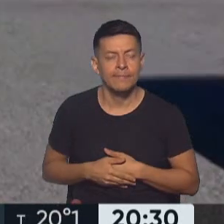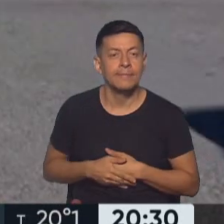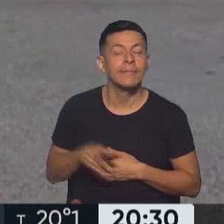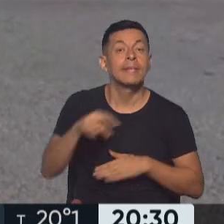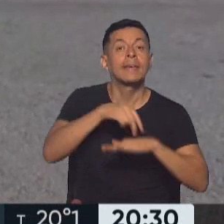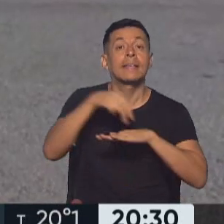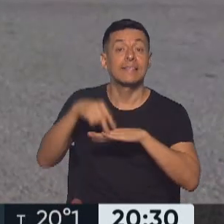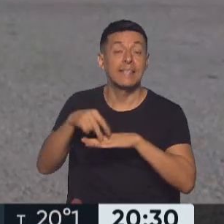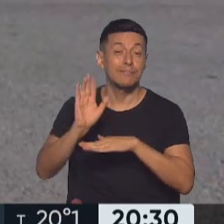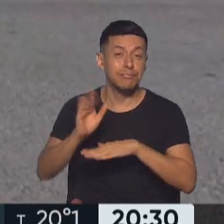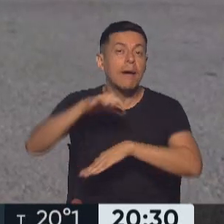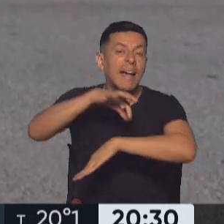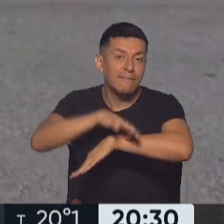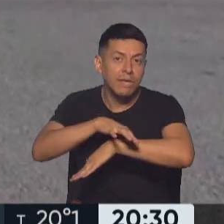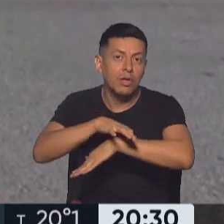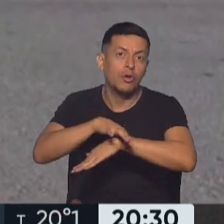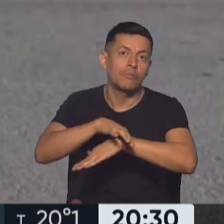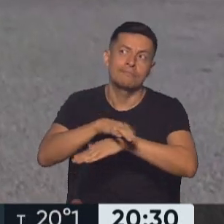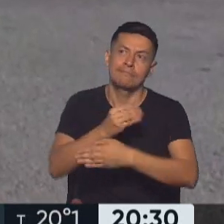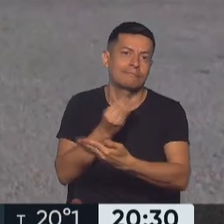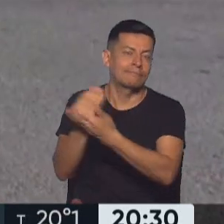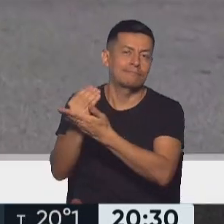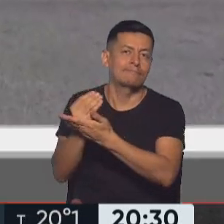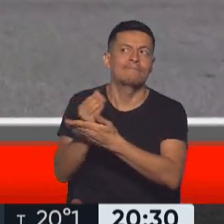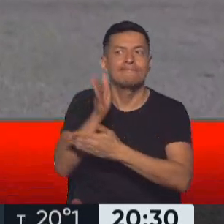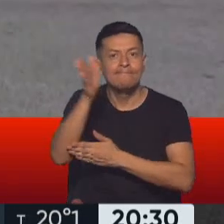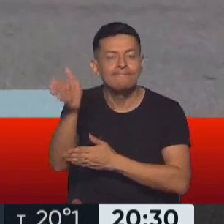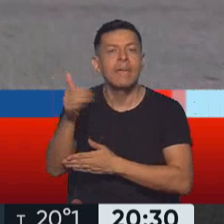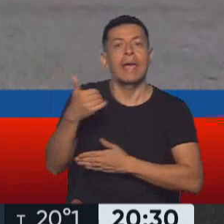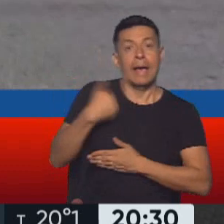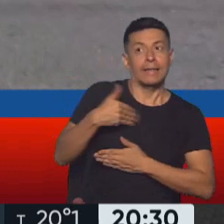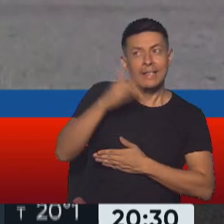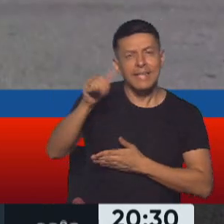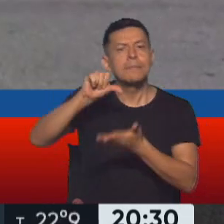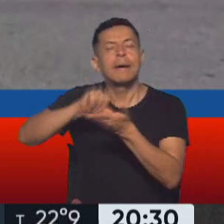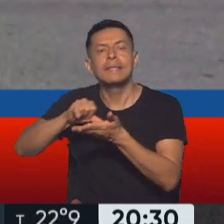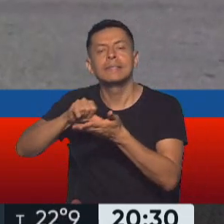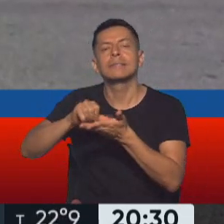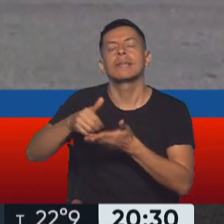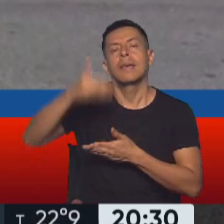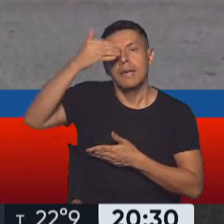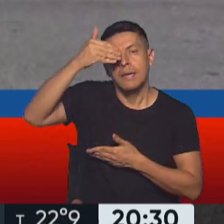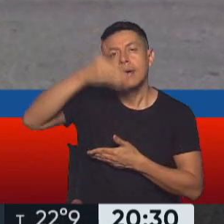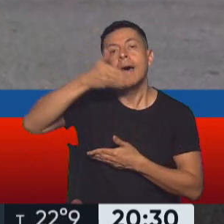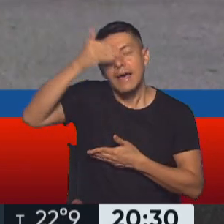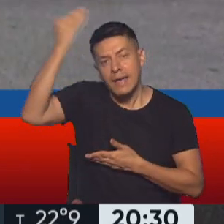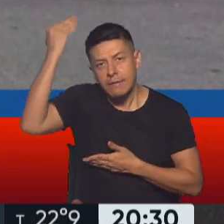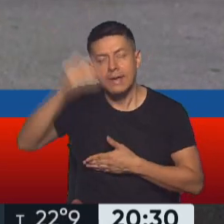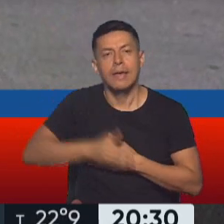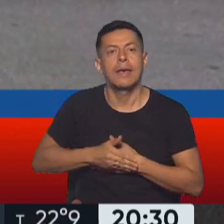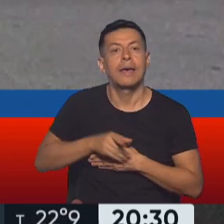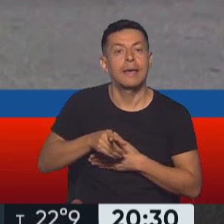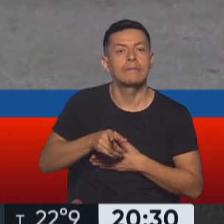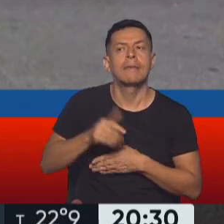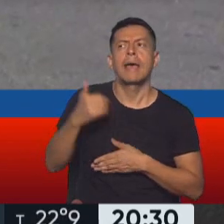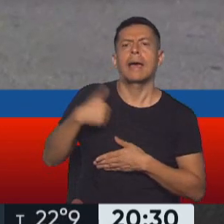canciller Santiago Cafiero encabezará la misión comercial Argentina-Emiratos Árabes, donde buscará posicionar a nuestro país